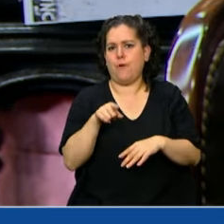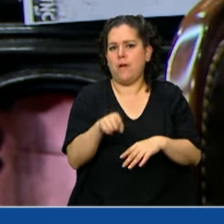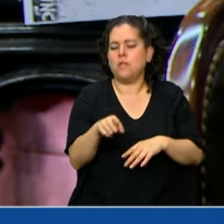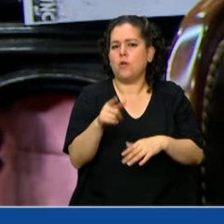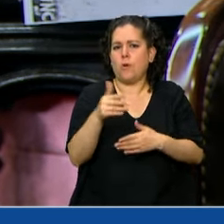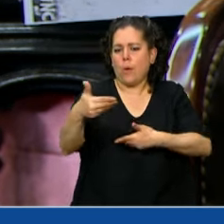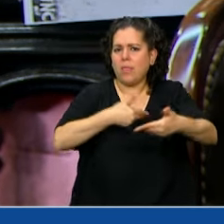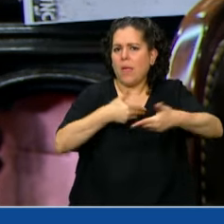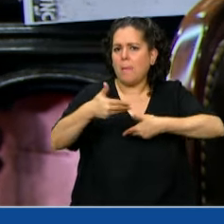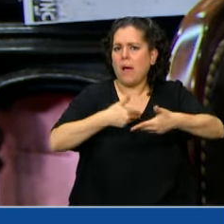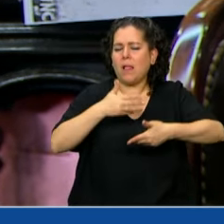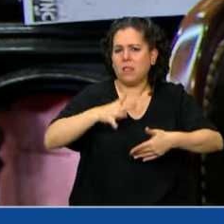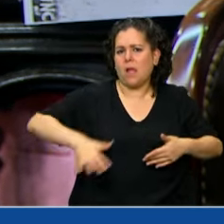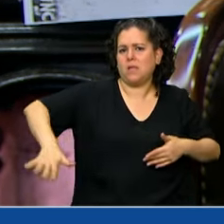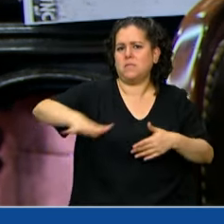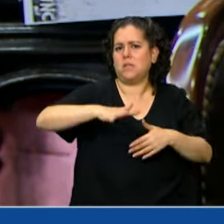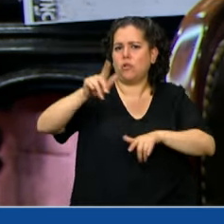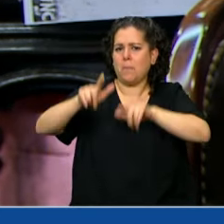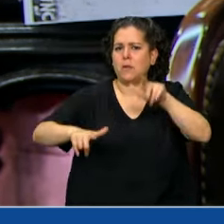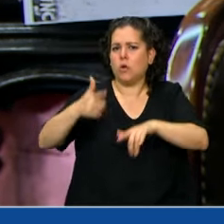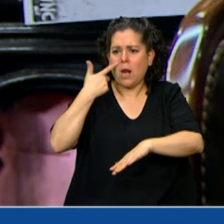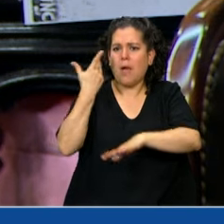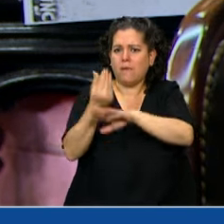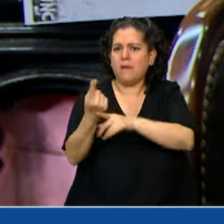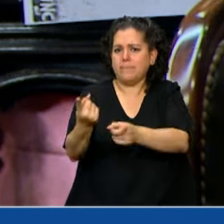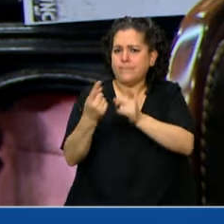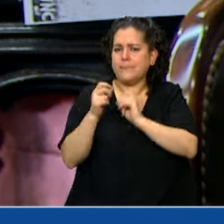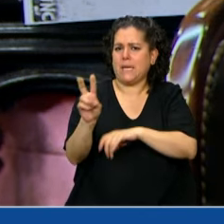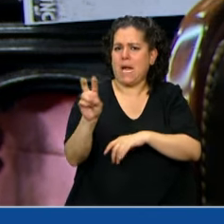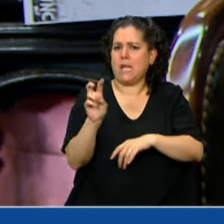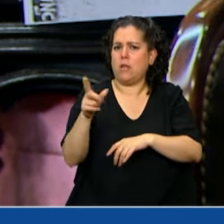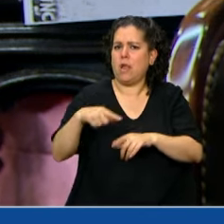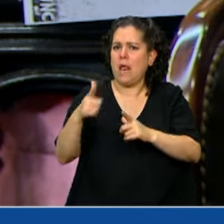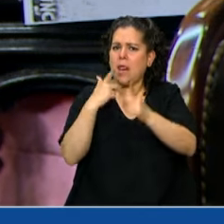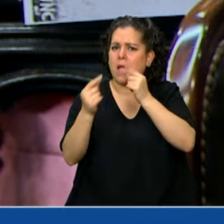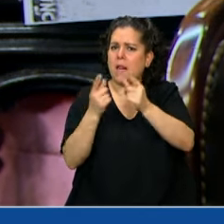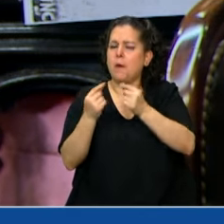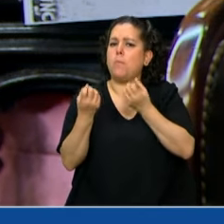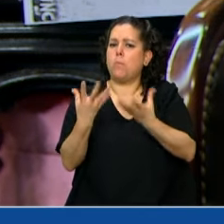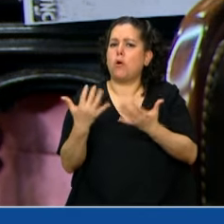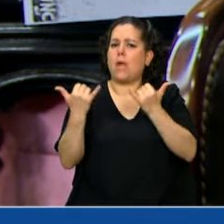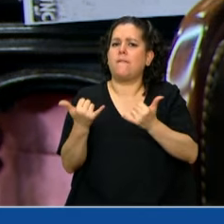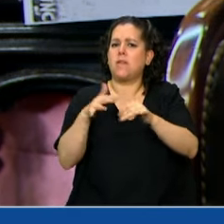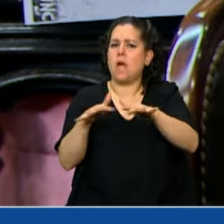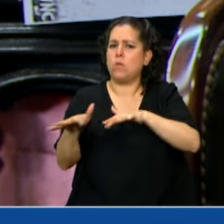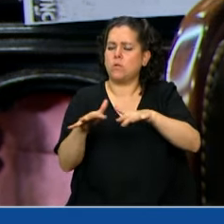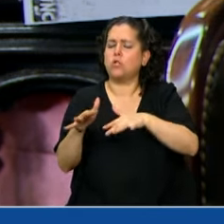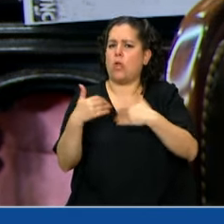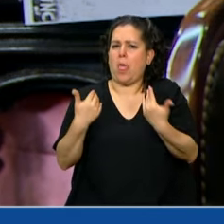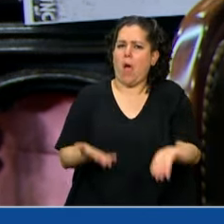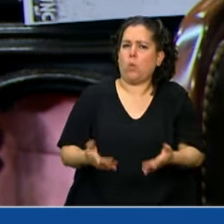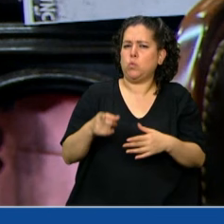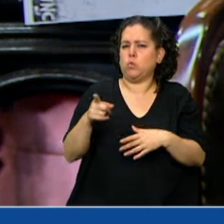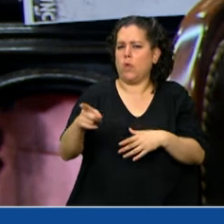demanda de un sector muy amplio a la sociedad que son los inquilinos que estaban reclamando porque había una situación de abuso en la